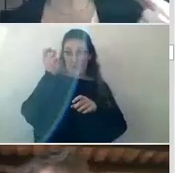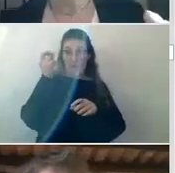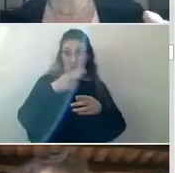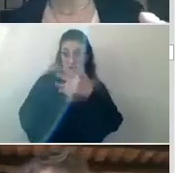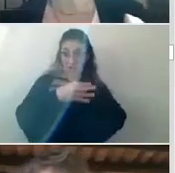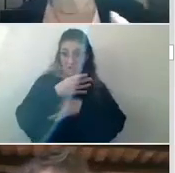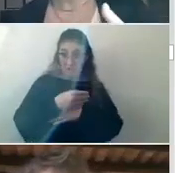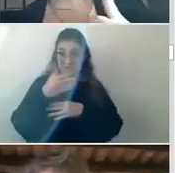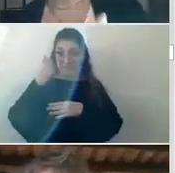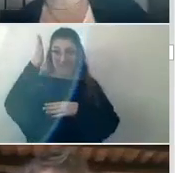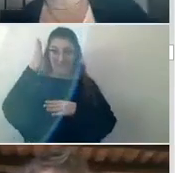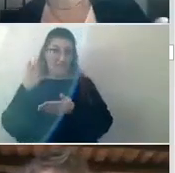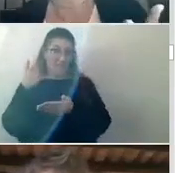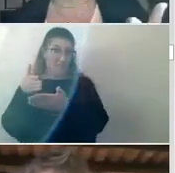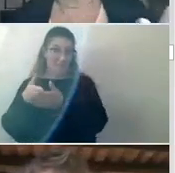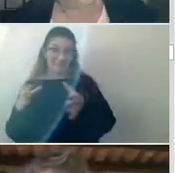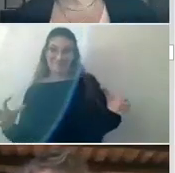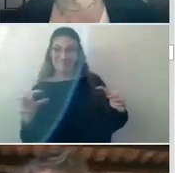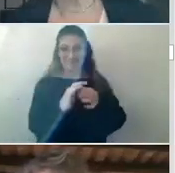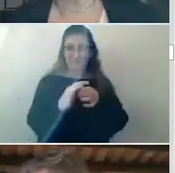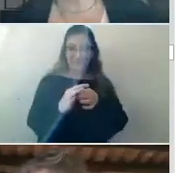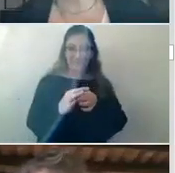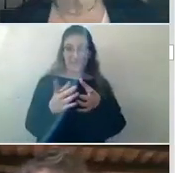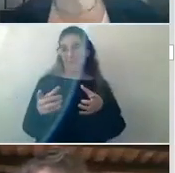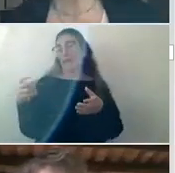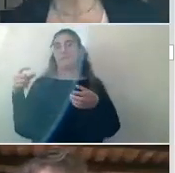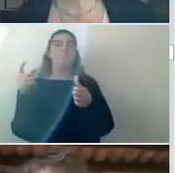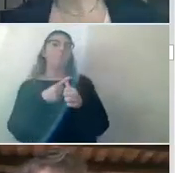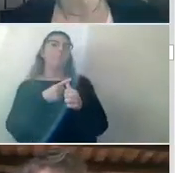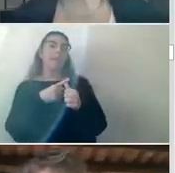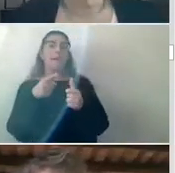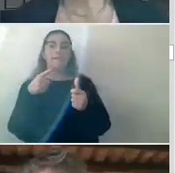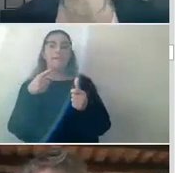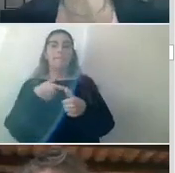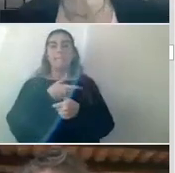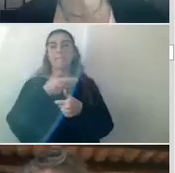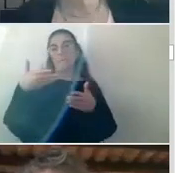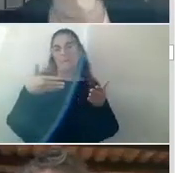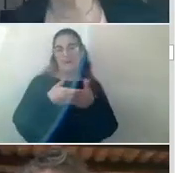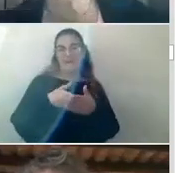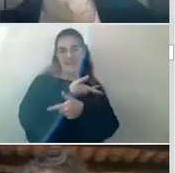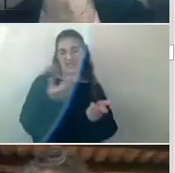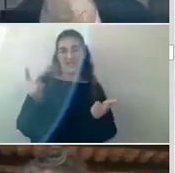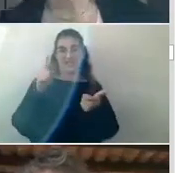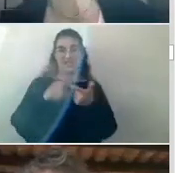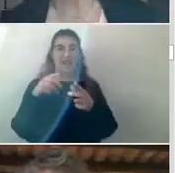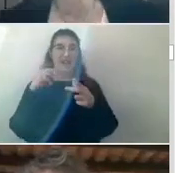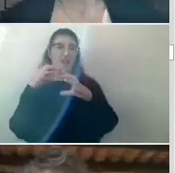barrera que puede ser la barrera social actitudinal física comunicacional